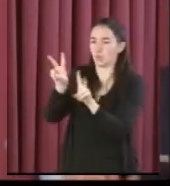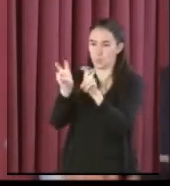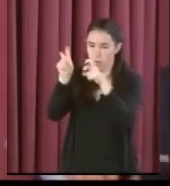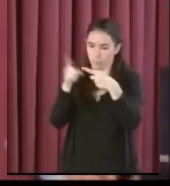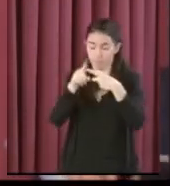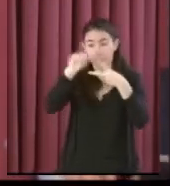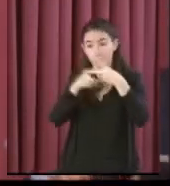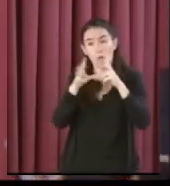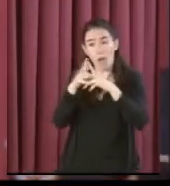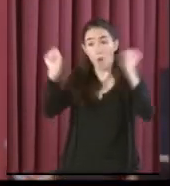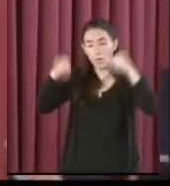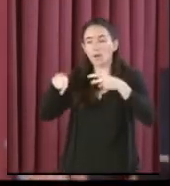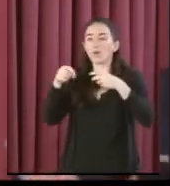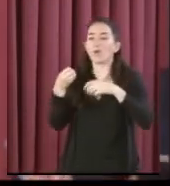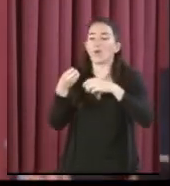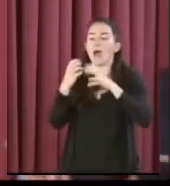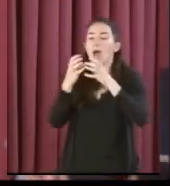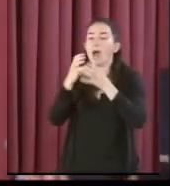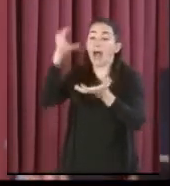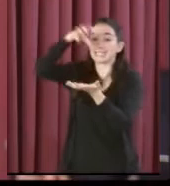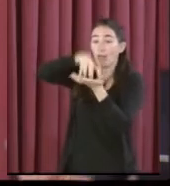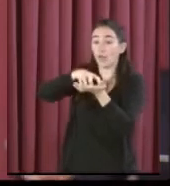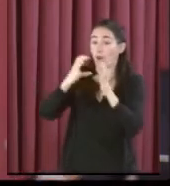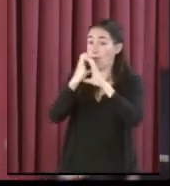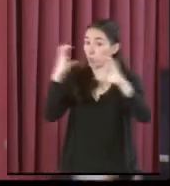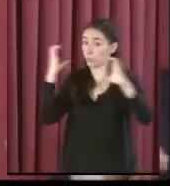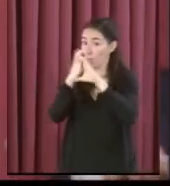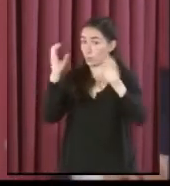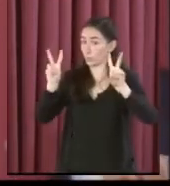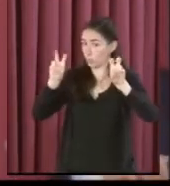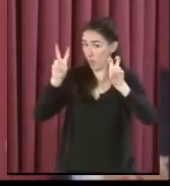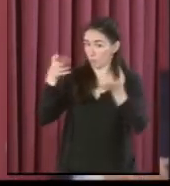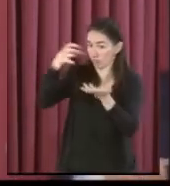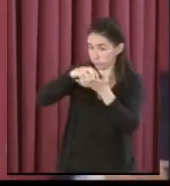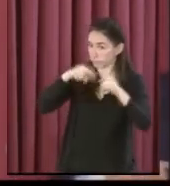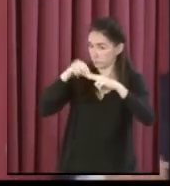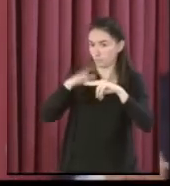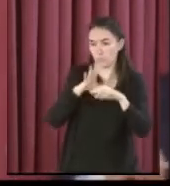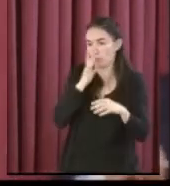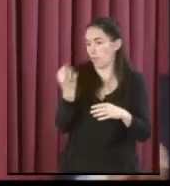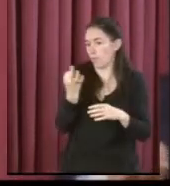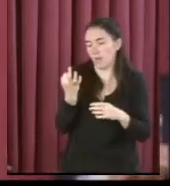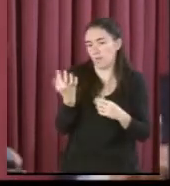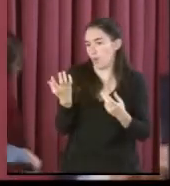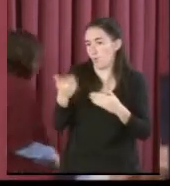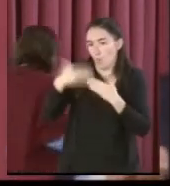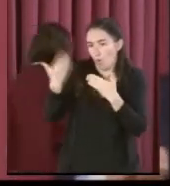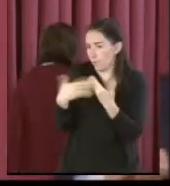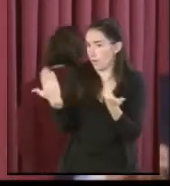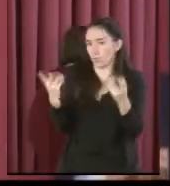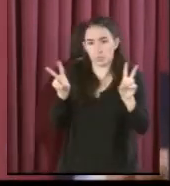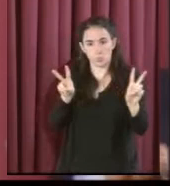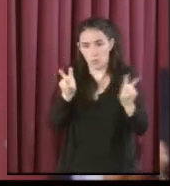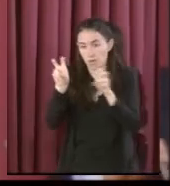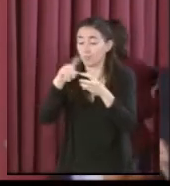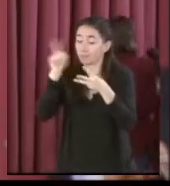estación de autobuses que dotará a la ciudad de una infraestructura necesaria, funcional y moderna. Y el acuerdo para